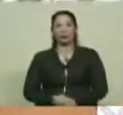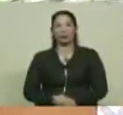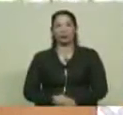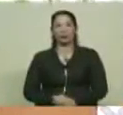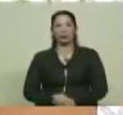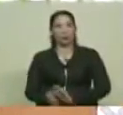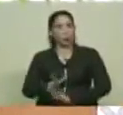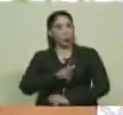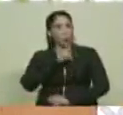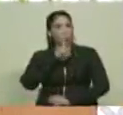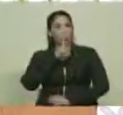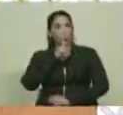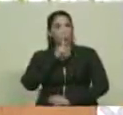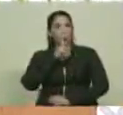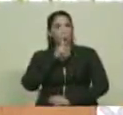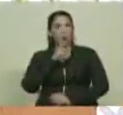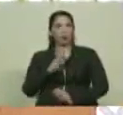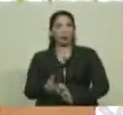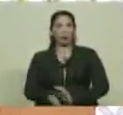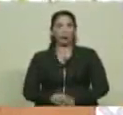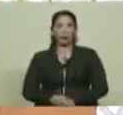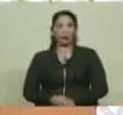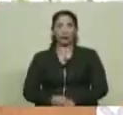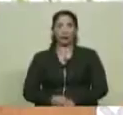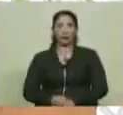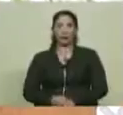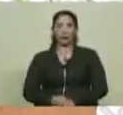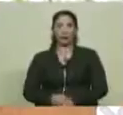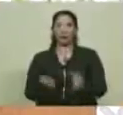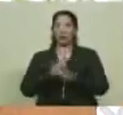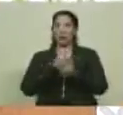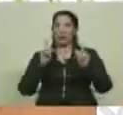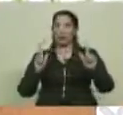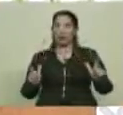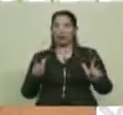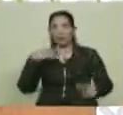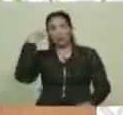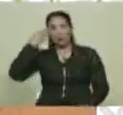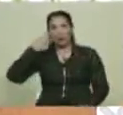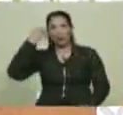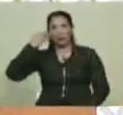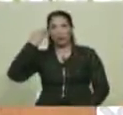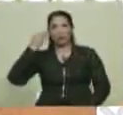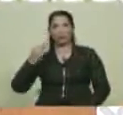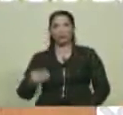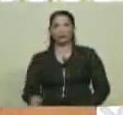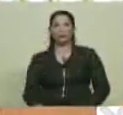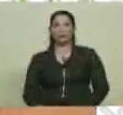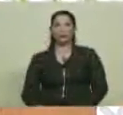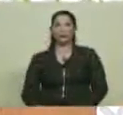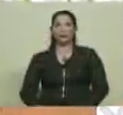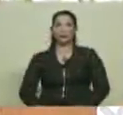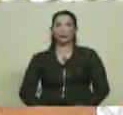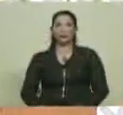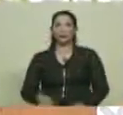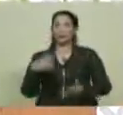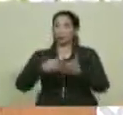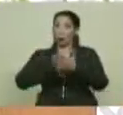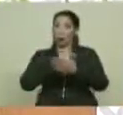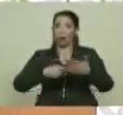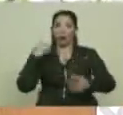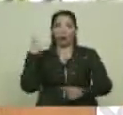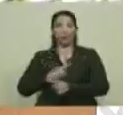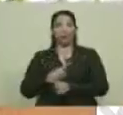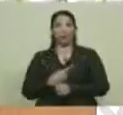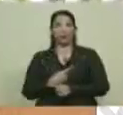aberración de los demócratas de la época! La libertad de pensamiento podía prohibirse. ¿Y